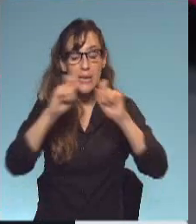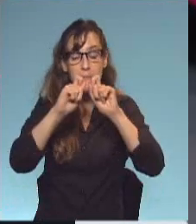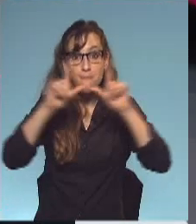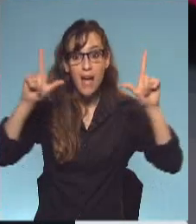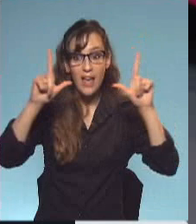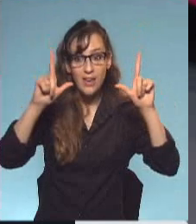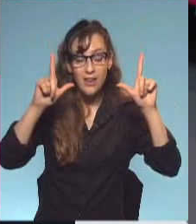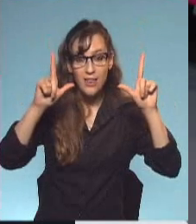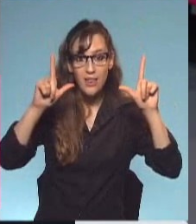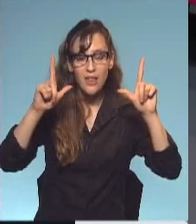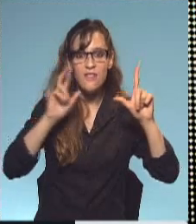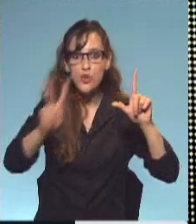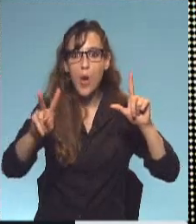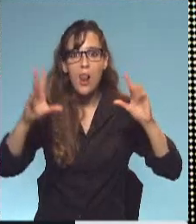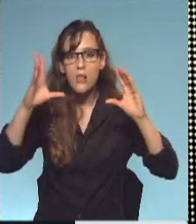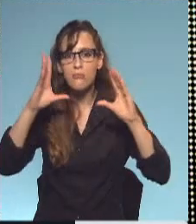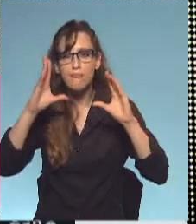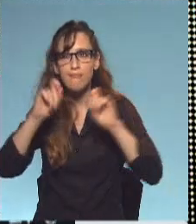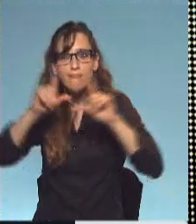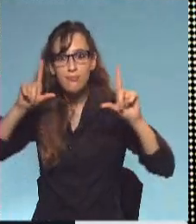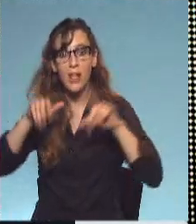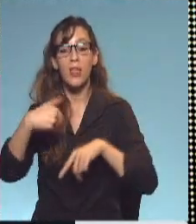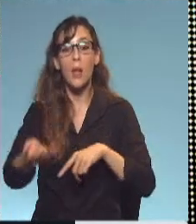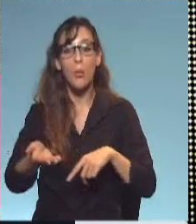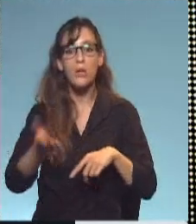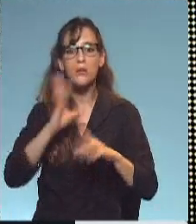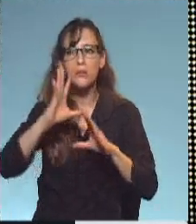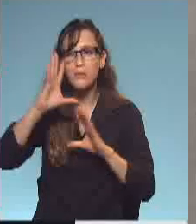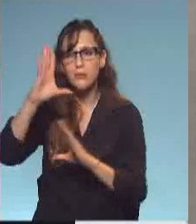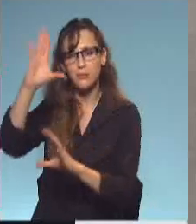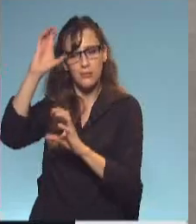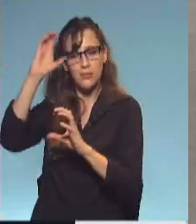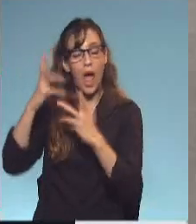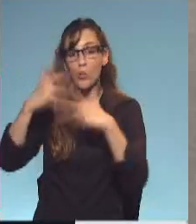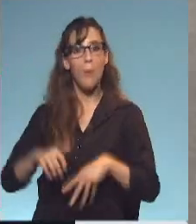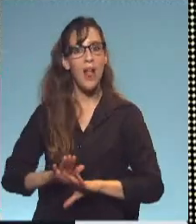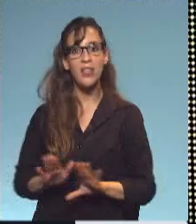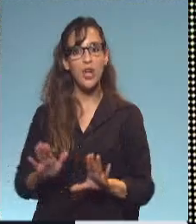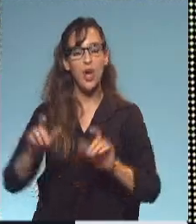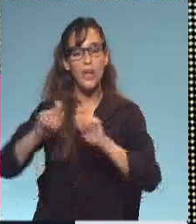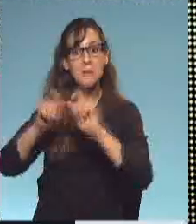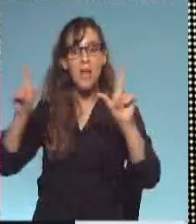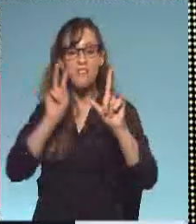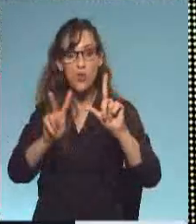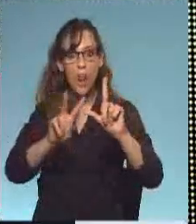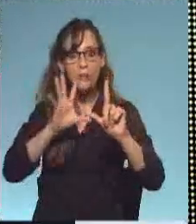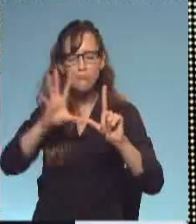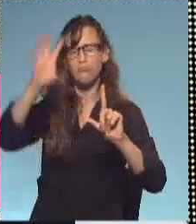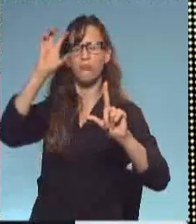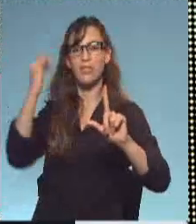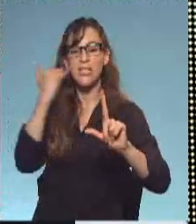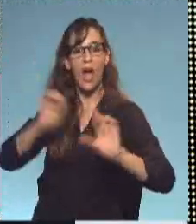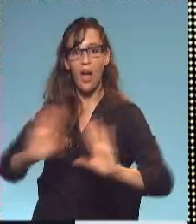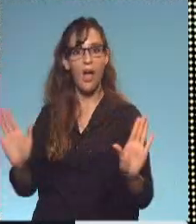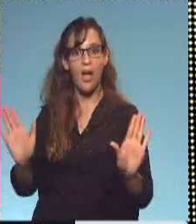te da miedo de olvidarte. Dices, uy, no me voy a olvidar. Pero después, cuando tenés que evocar, la evocación es automática porque la imagen visual es muy fuerte. Te la creaste, es tan bizarro,